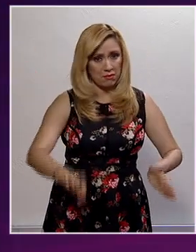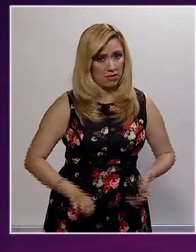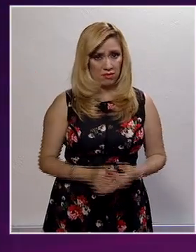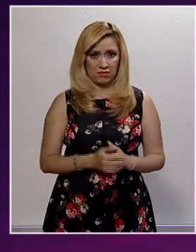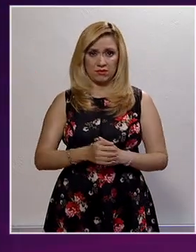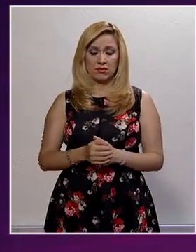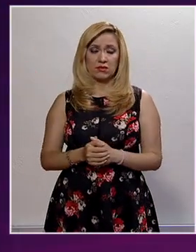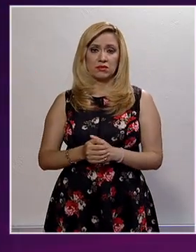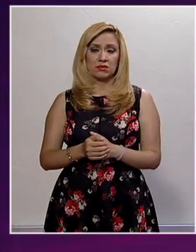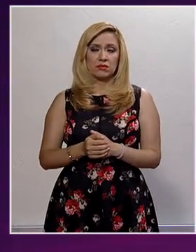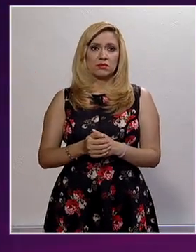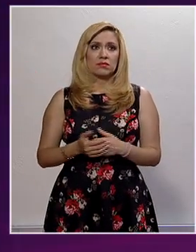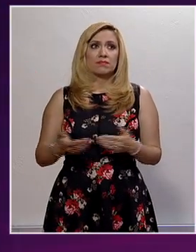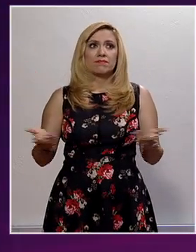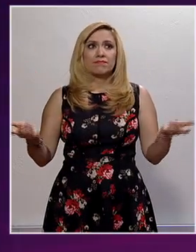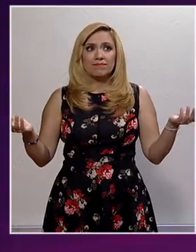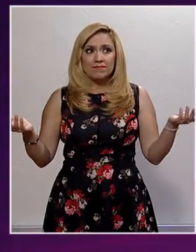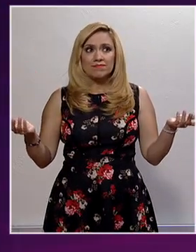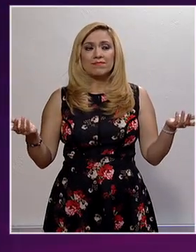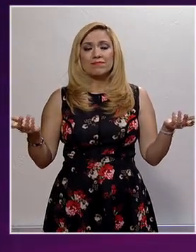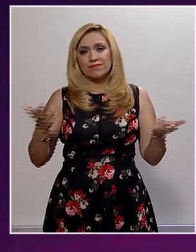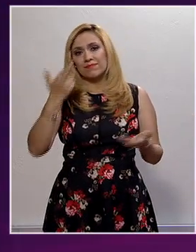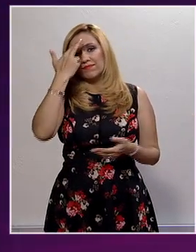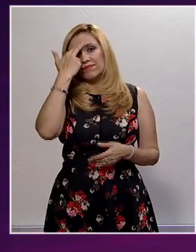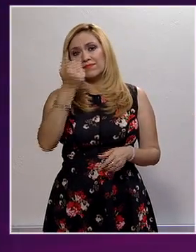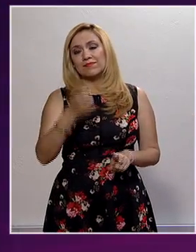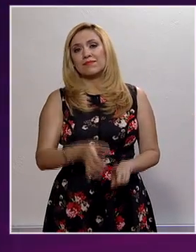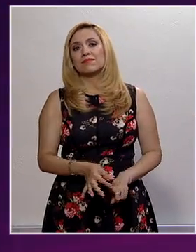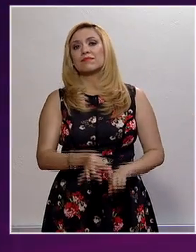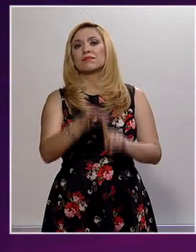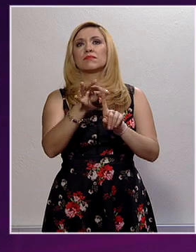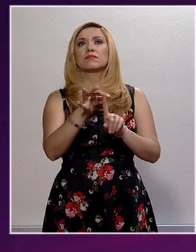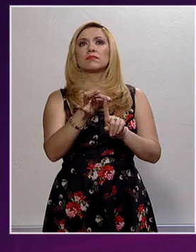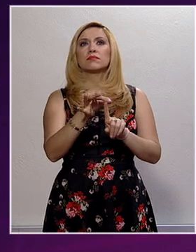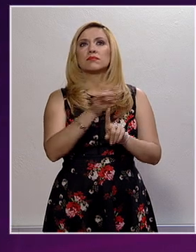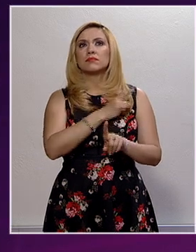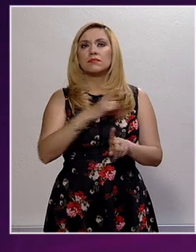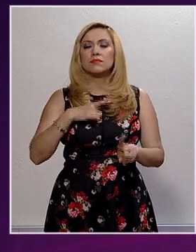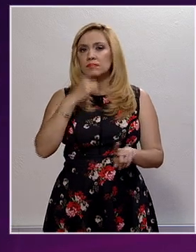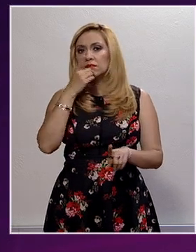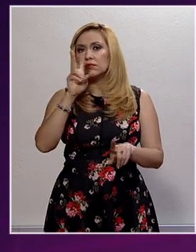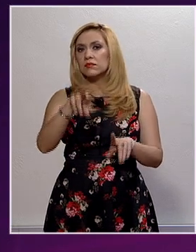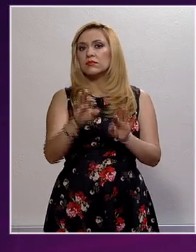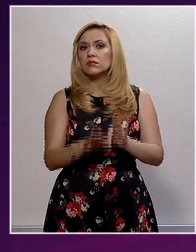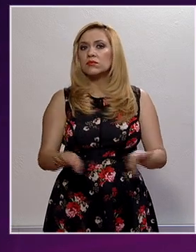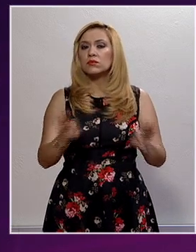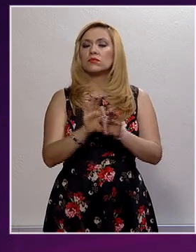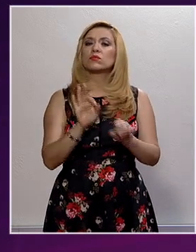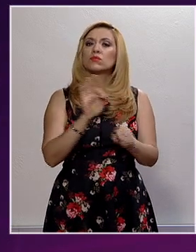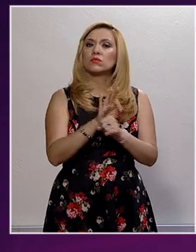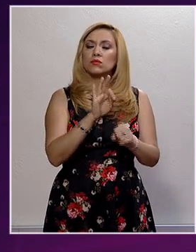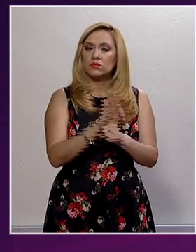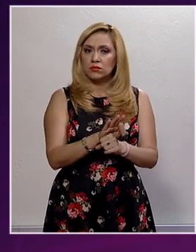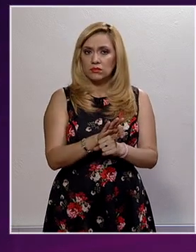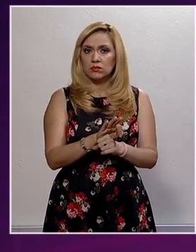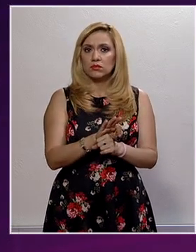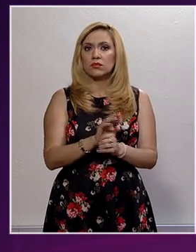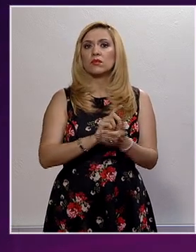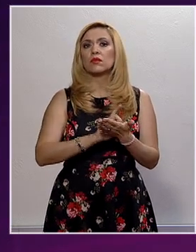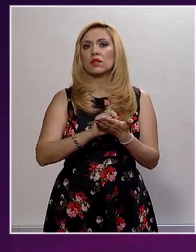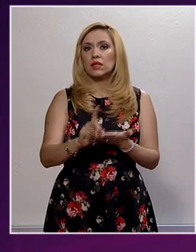son como de las razones por las cuales es importante que se protejan